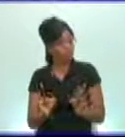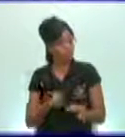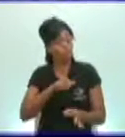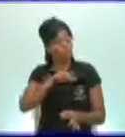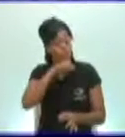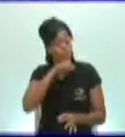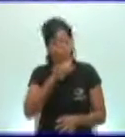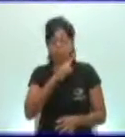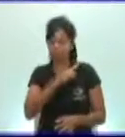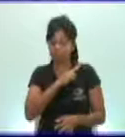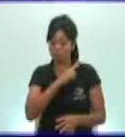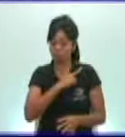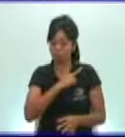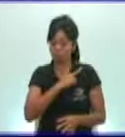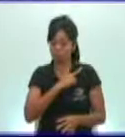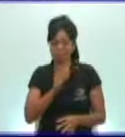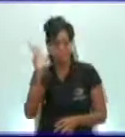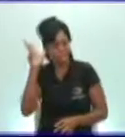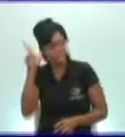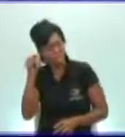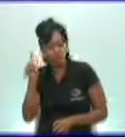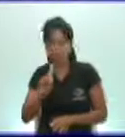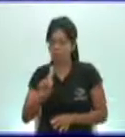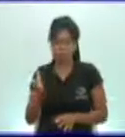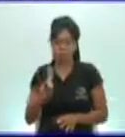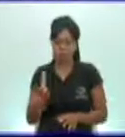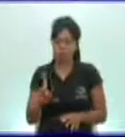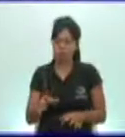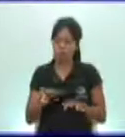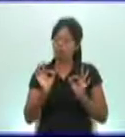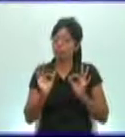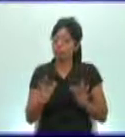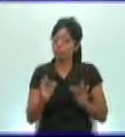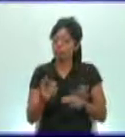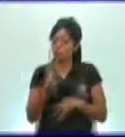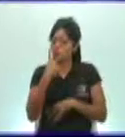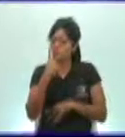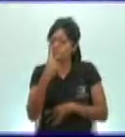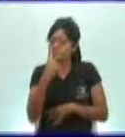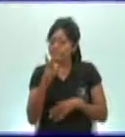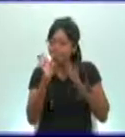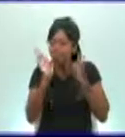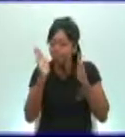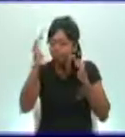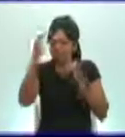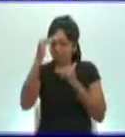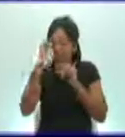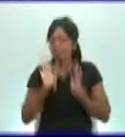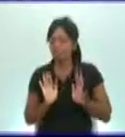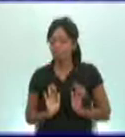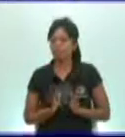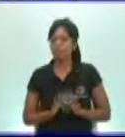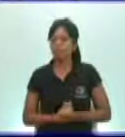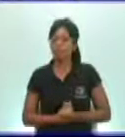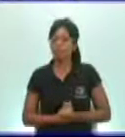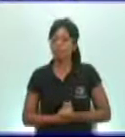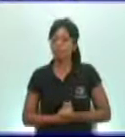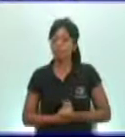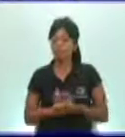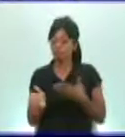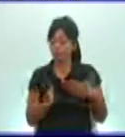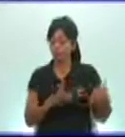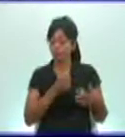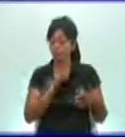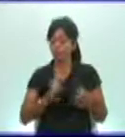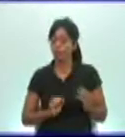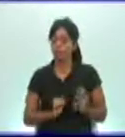ser desoídas, sino atentas, porque una madre siempre quiere lo mejor para sus hijos. Otro ejemplo,